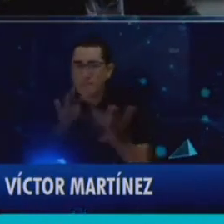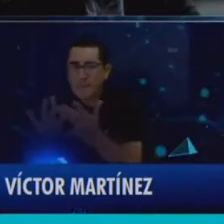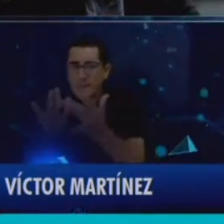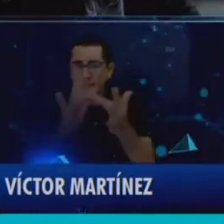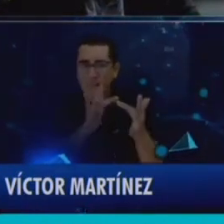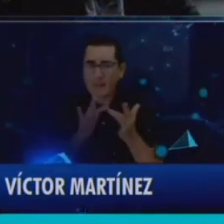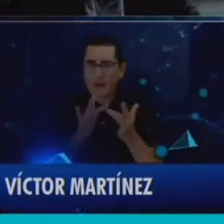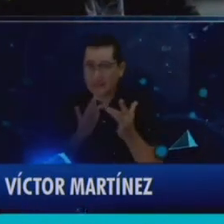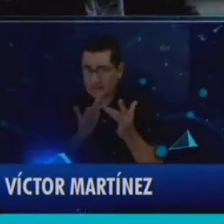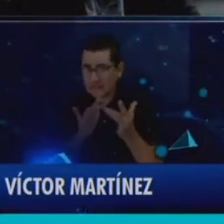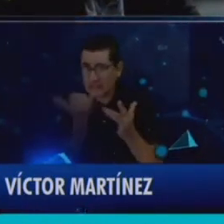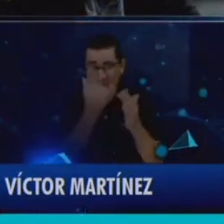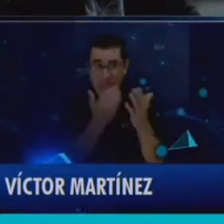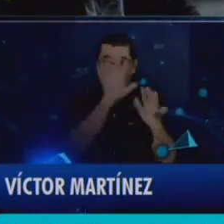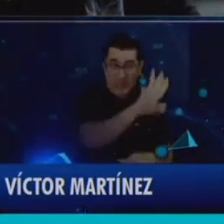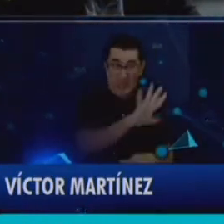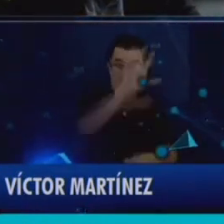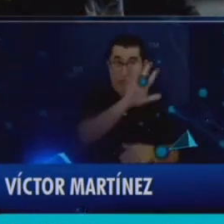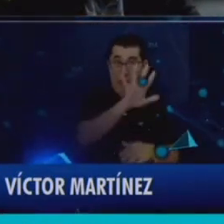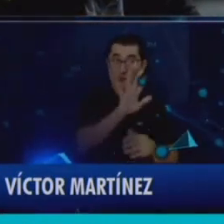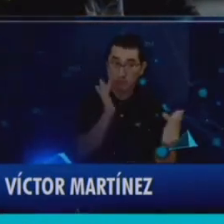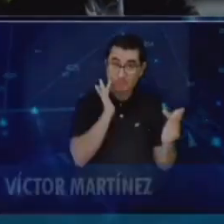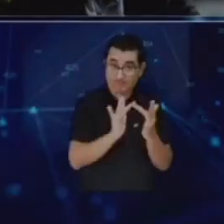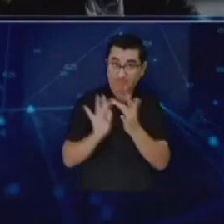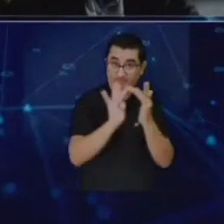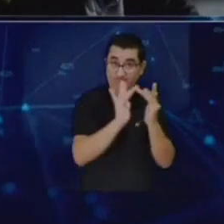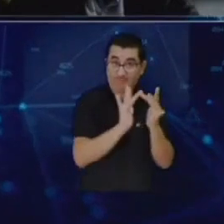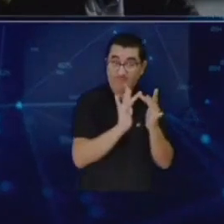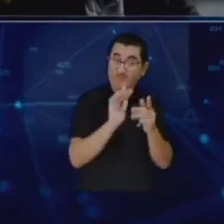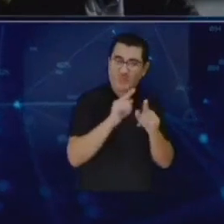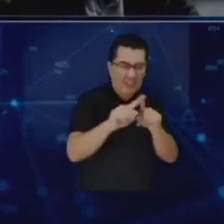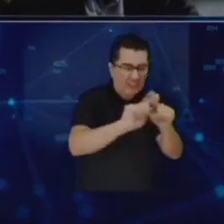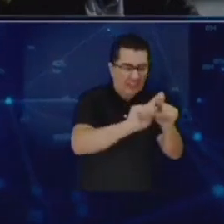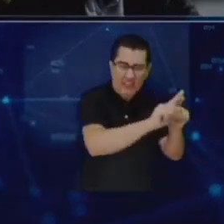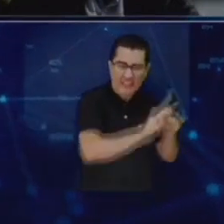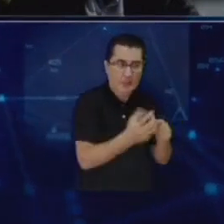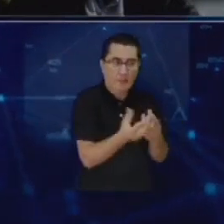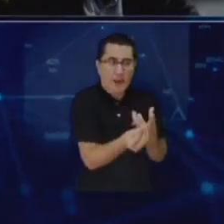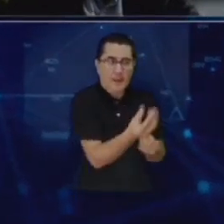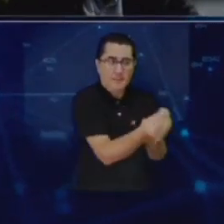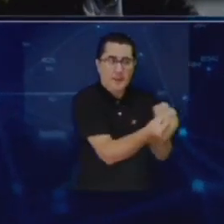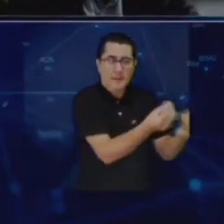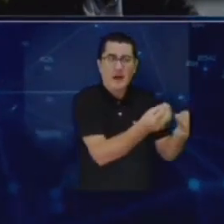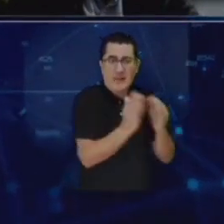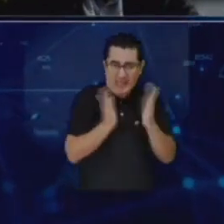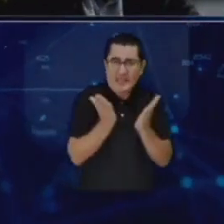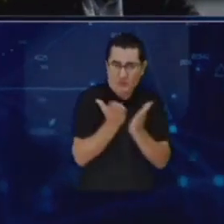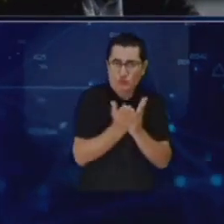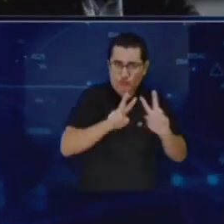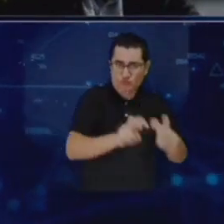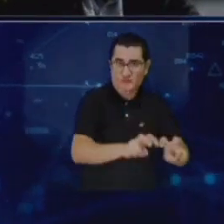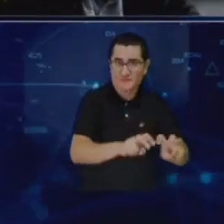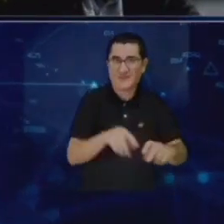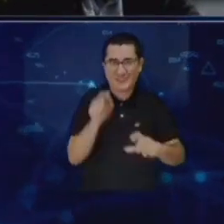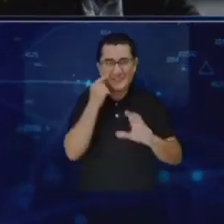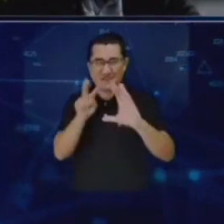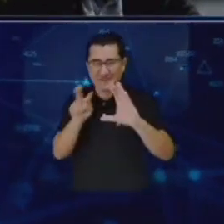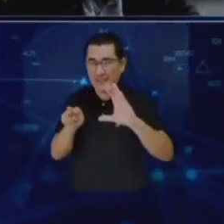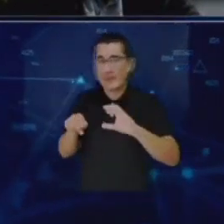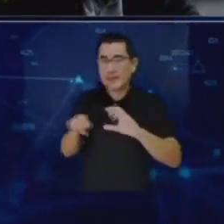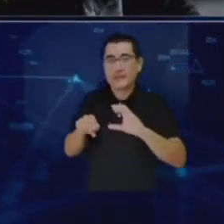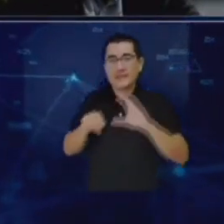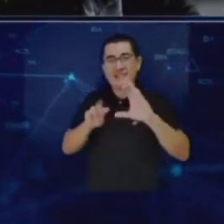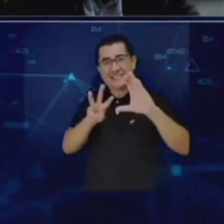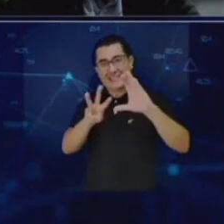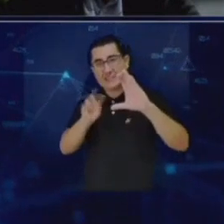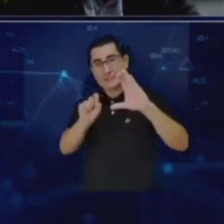desarrollados en las diferentes comisiones de estudio. Como ven, en la banda de 3.3 a 3.4 es